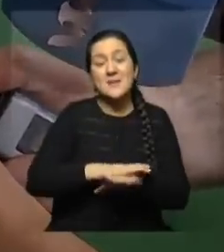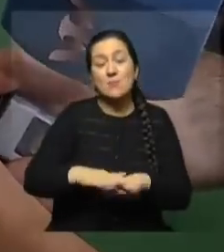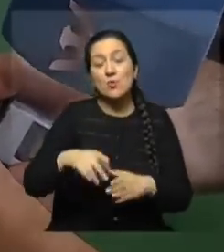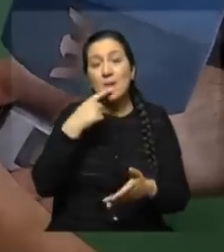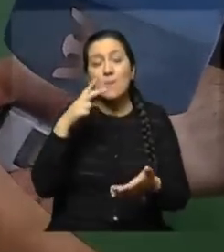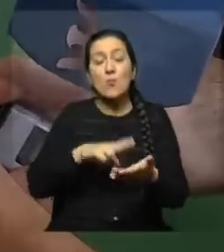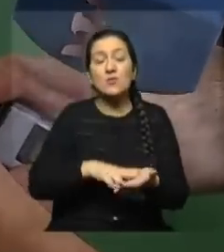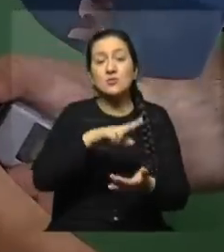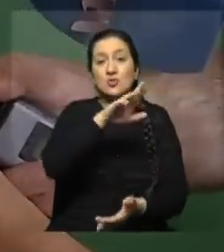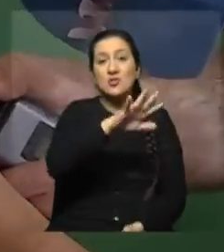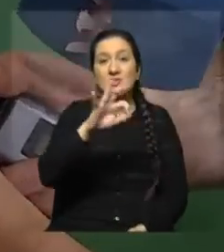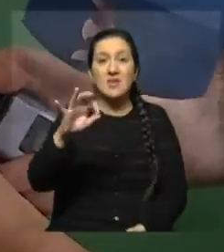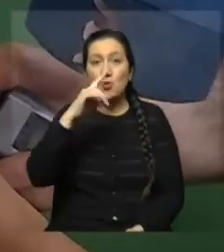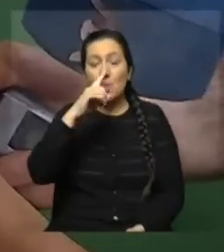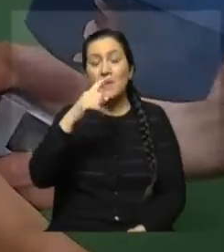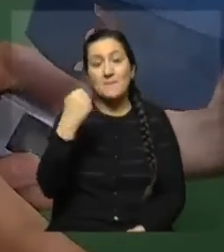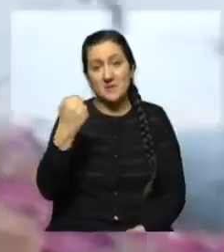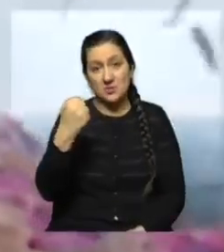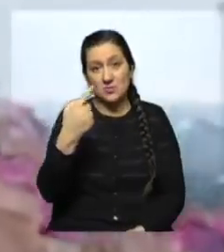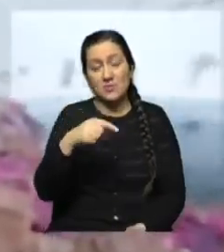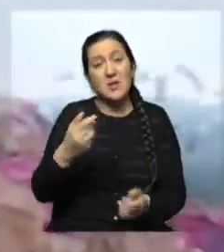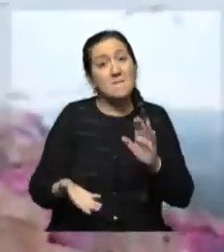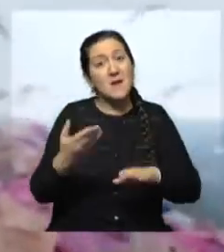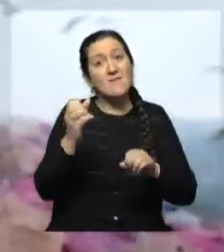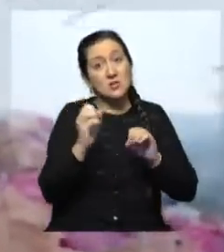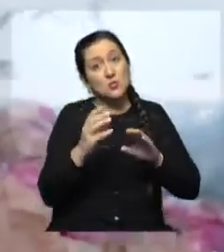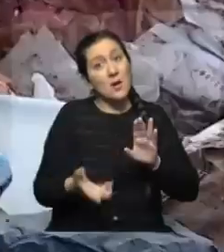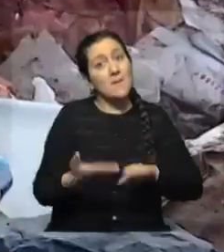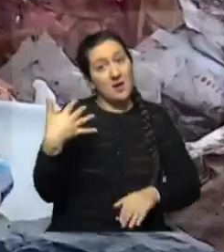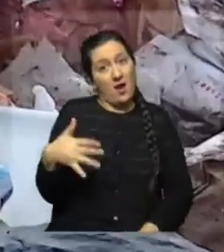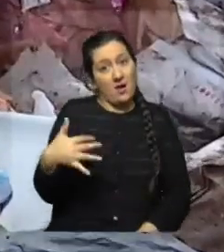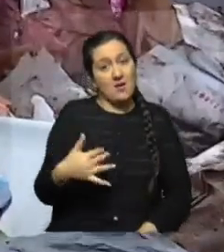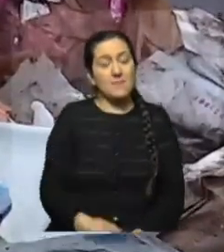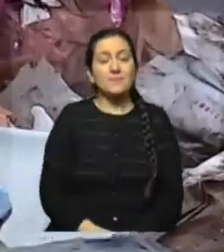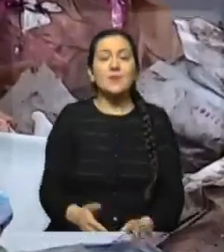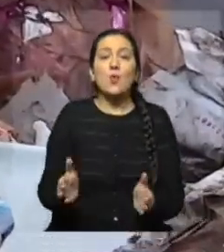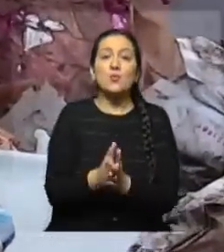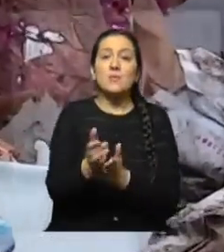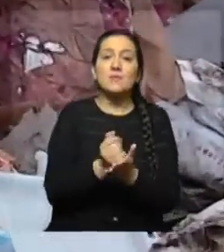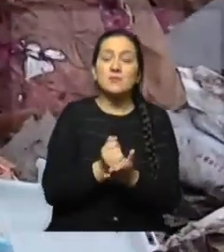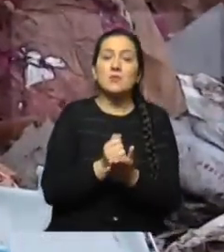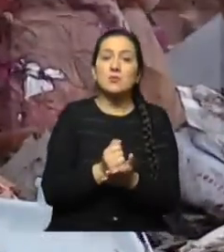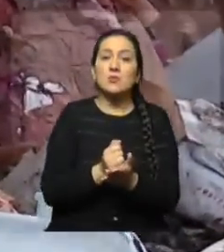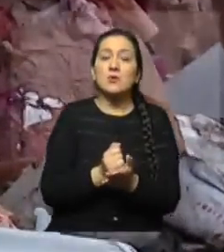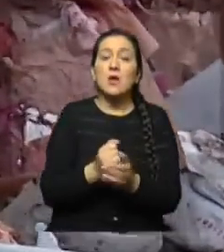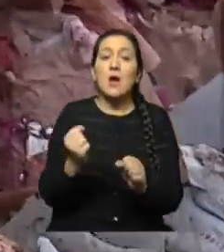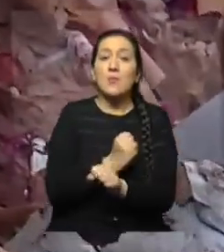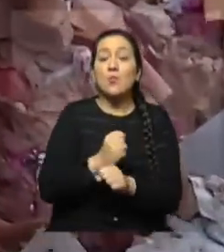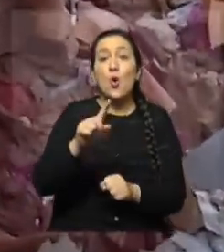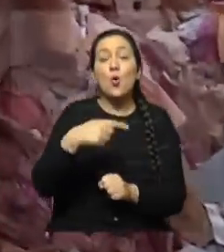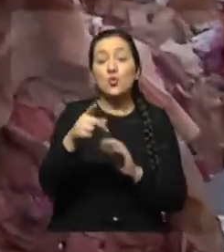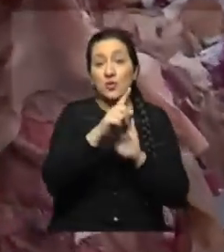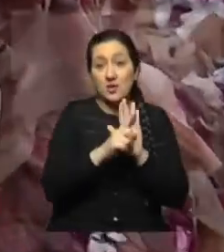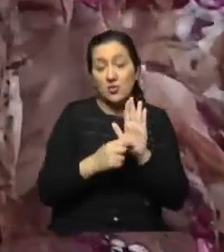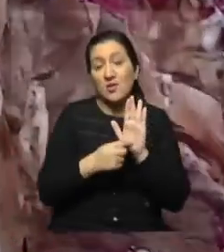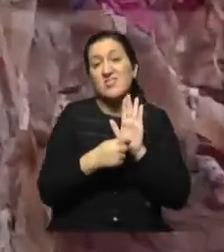del del basural que se esté generando en consonancia con esta normativa la junta departamental promulgó este jueves otro decreto que